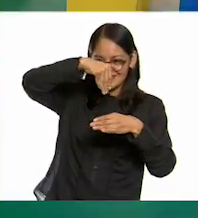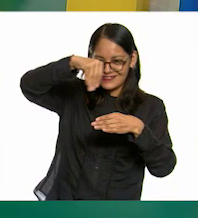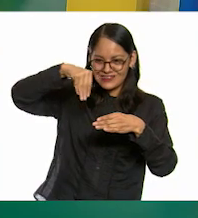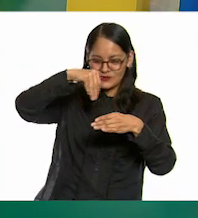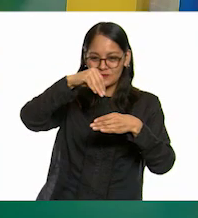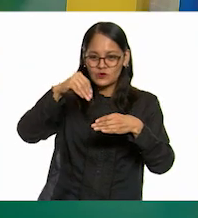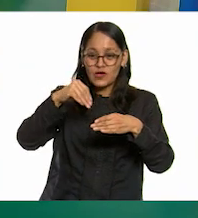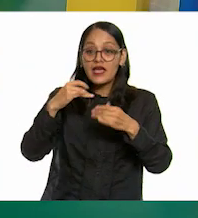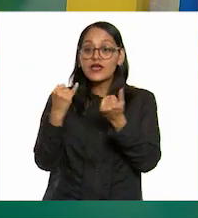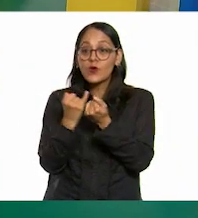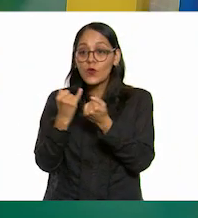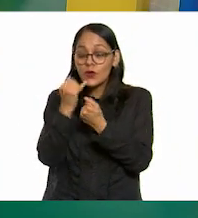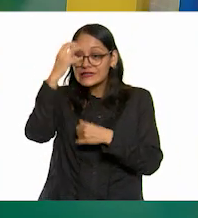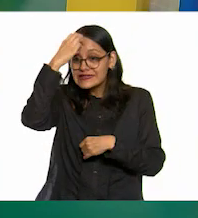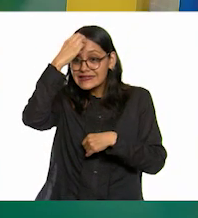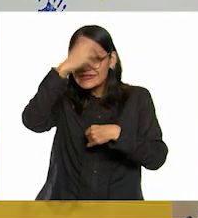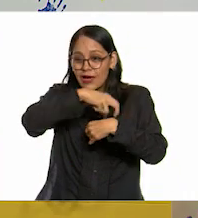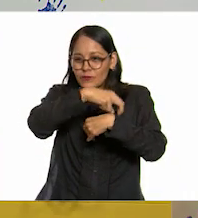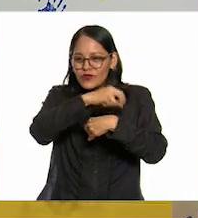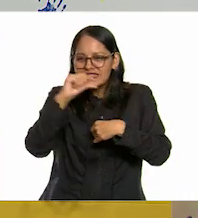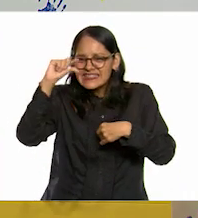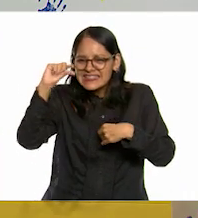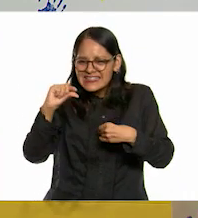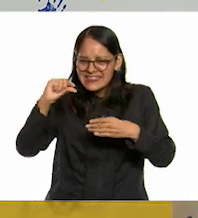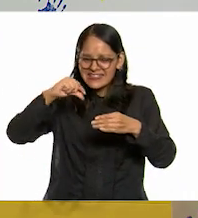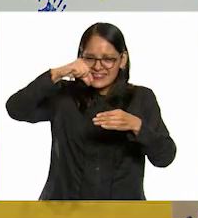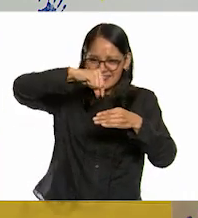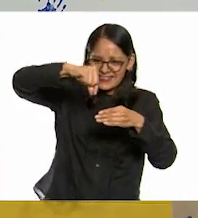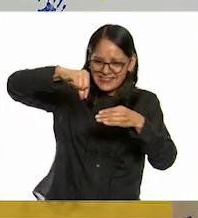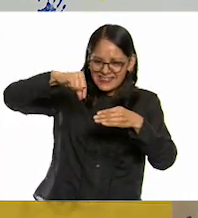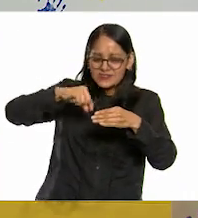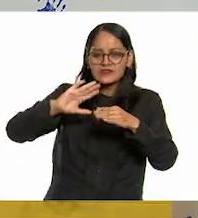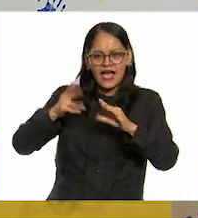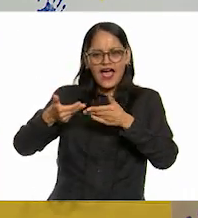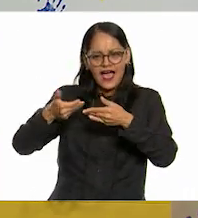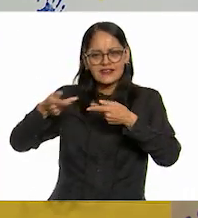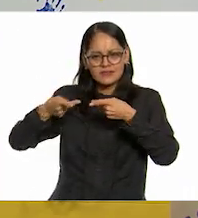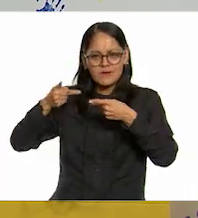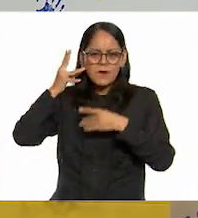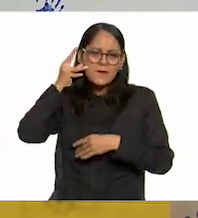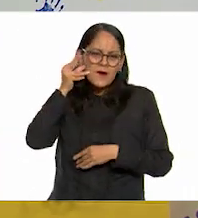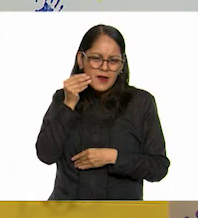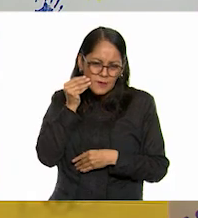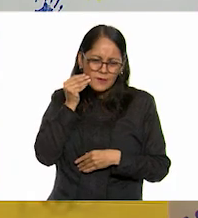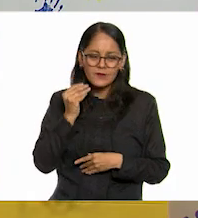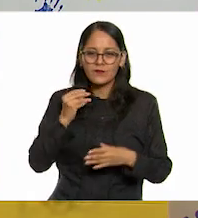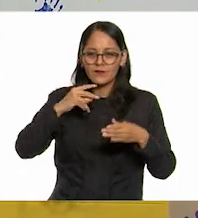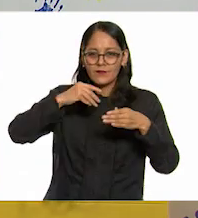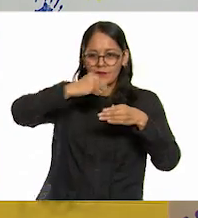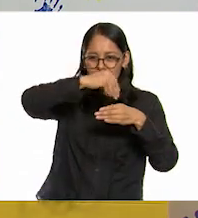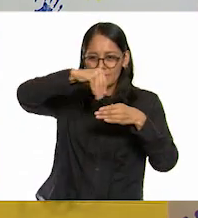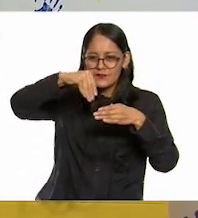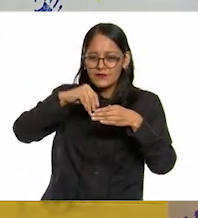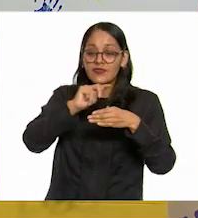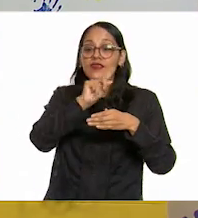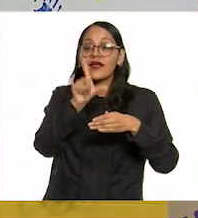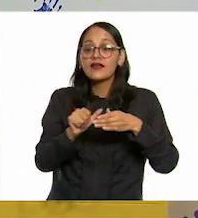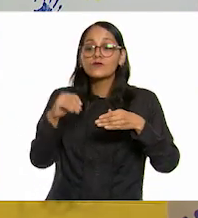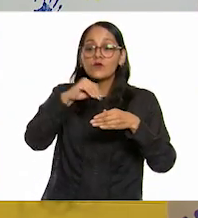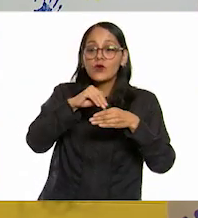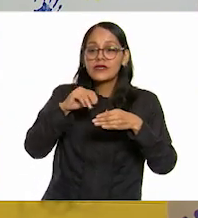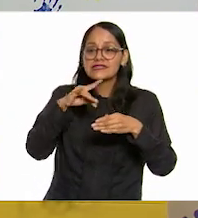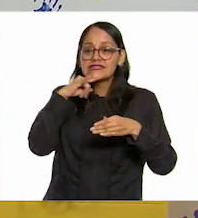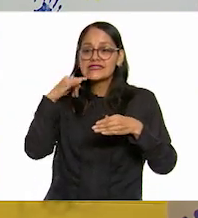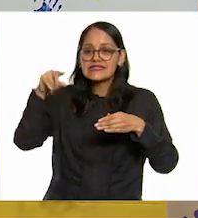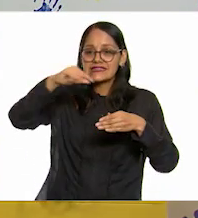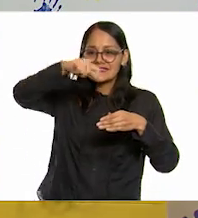los chapulines de los chiquititos, que ya están preparados con limón y le ponen un toquecito de salsa